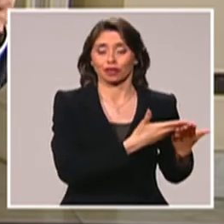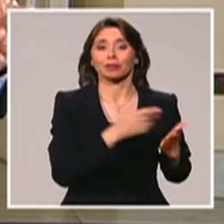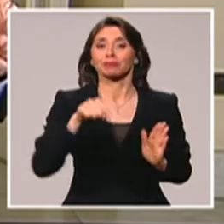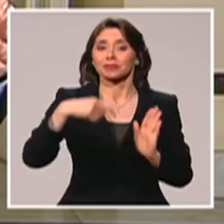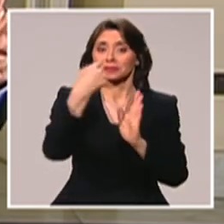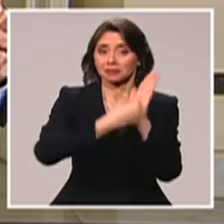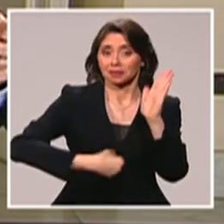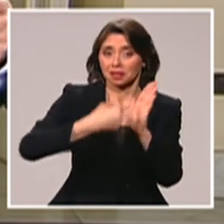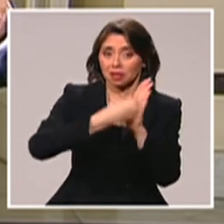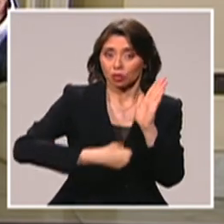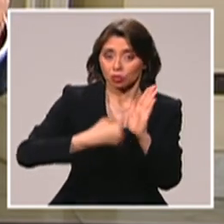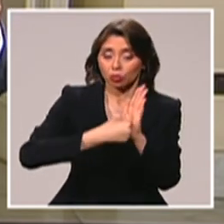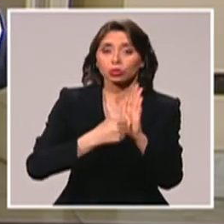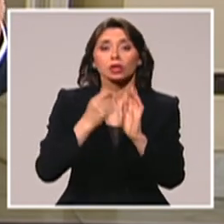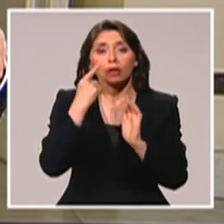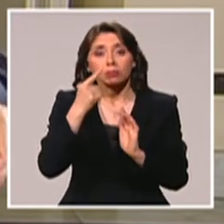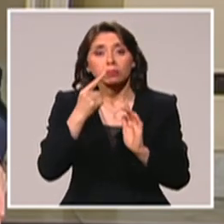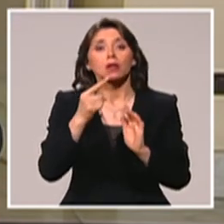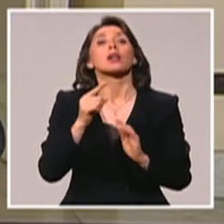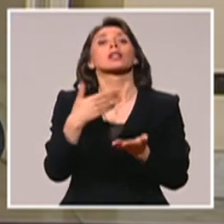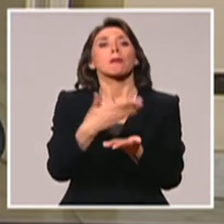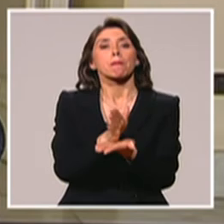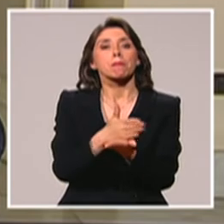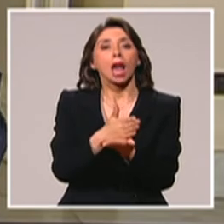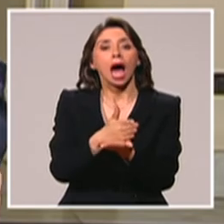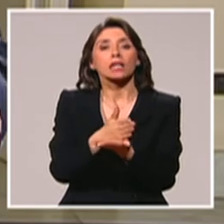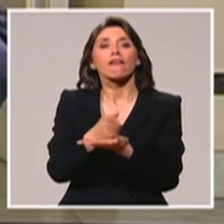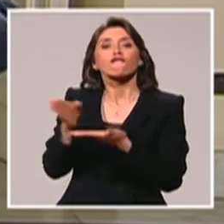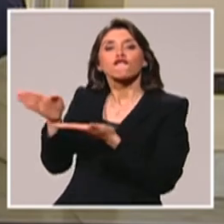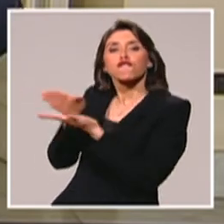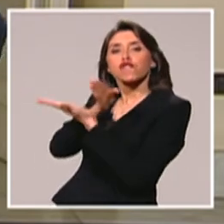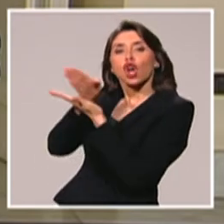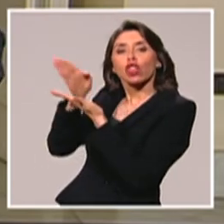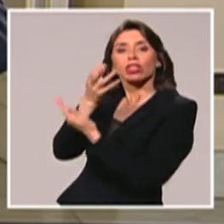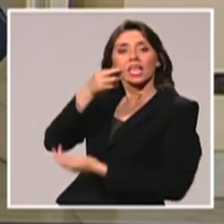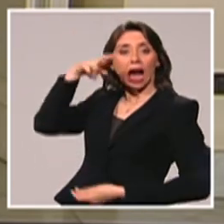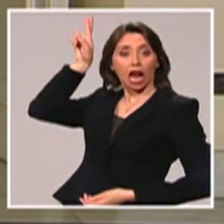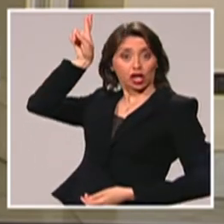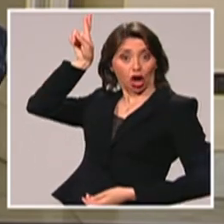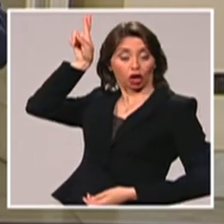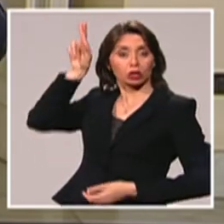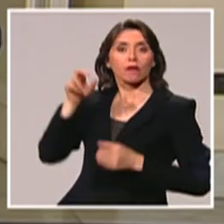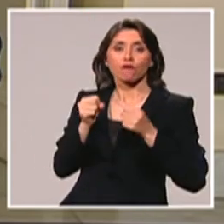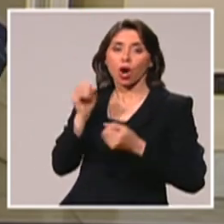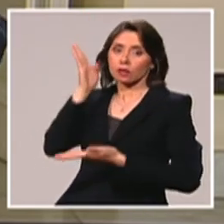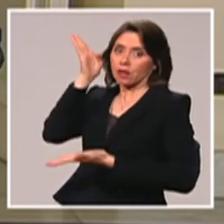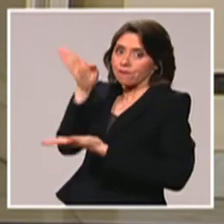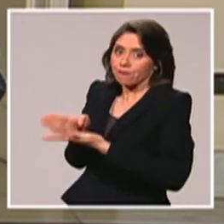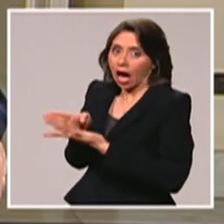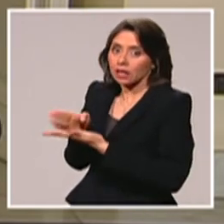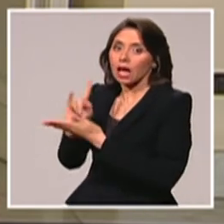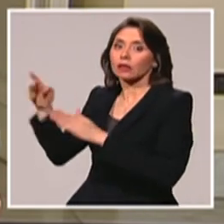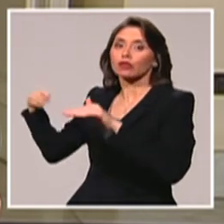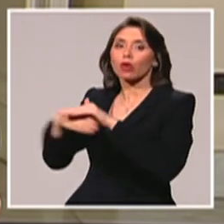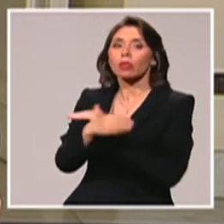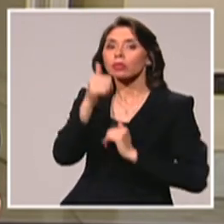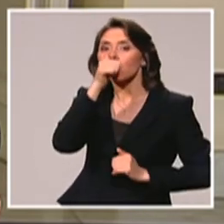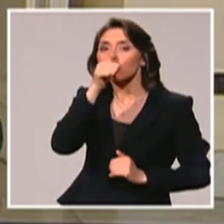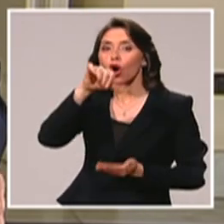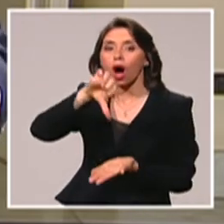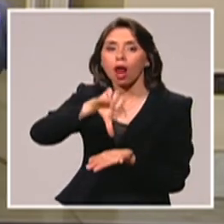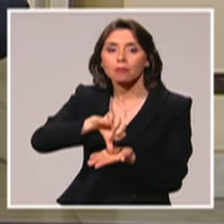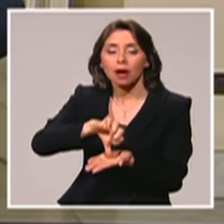lucha destaca el plan frontera norte que significará una fuerte barrera al ingreso de drogas a nuestro país